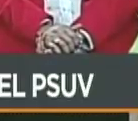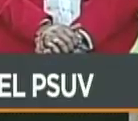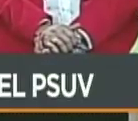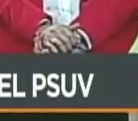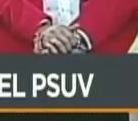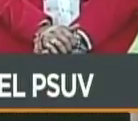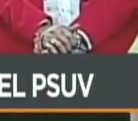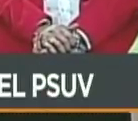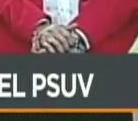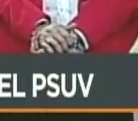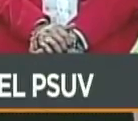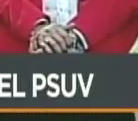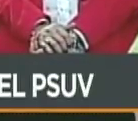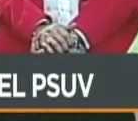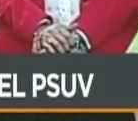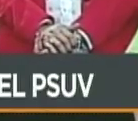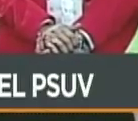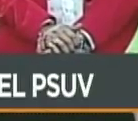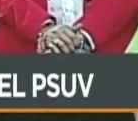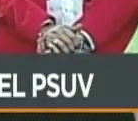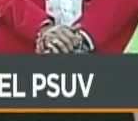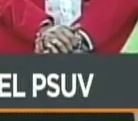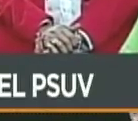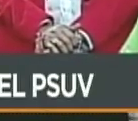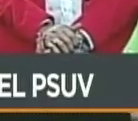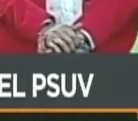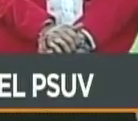Venezuela amenaza de los Estados Unidos.